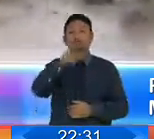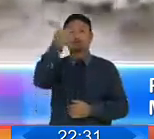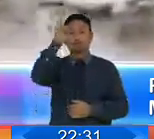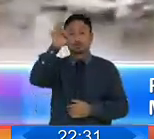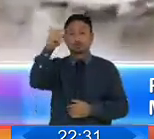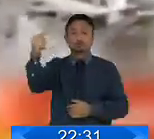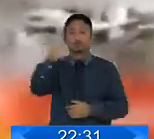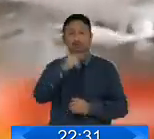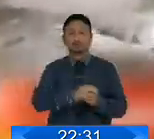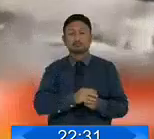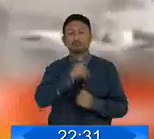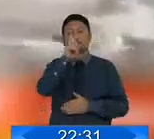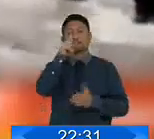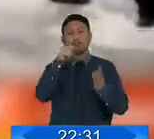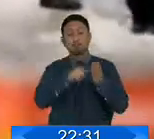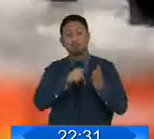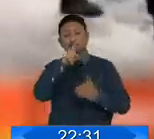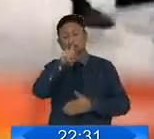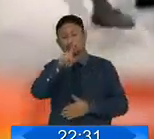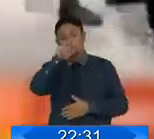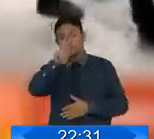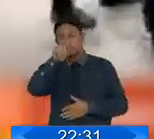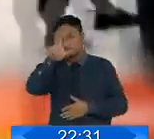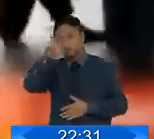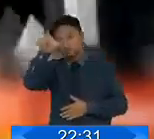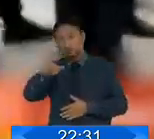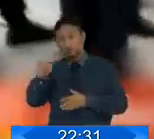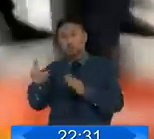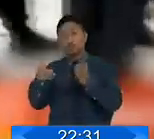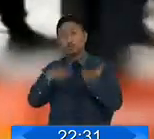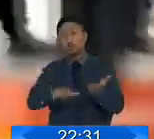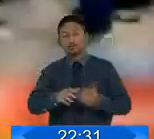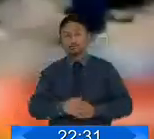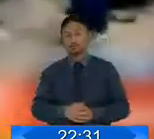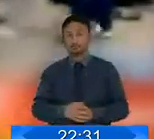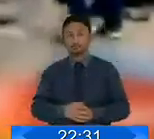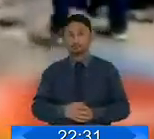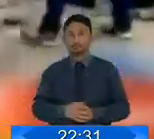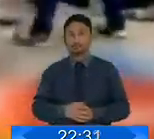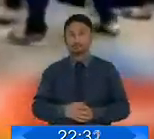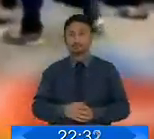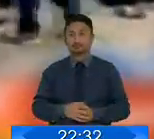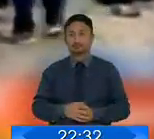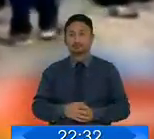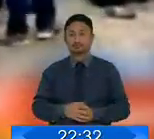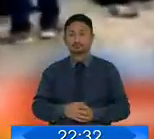se registraron 1.123 fallecidos por esta causa, informó Mauricio Sánchez.